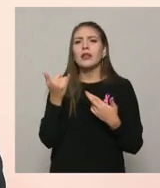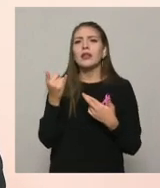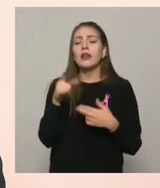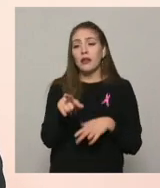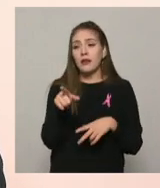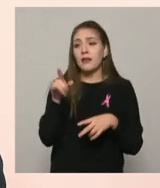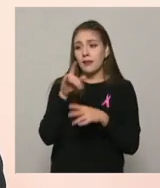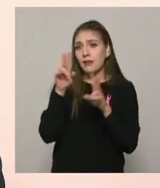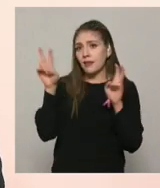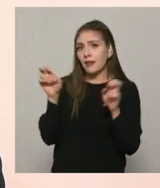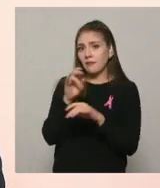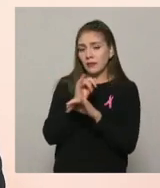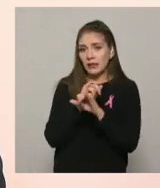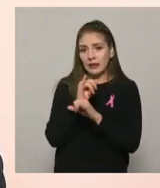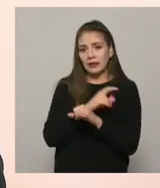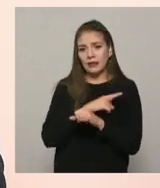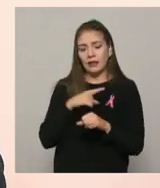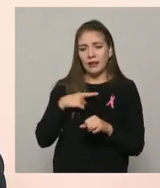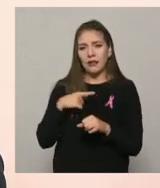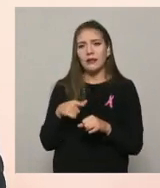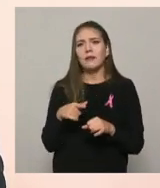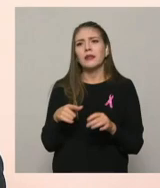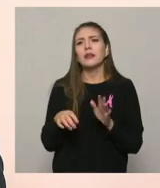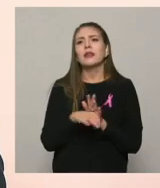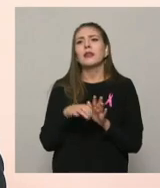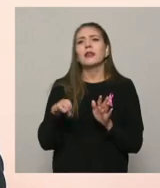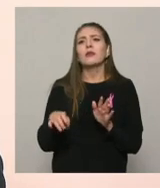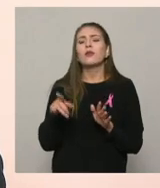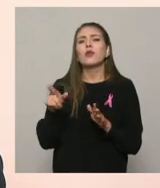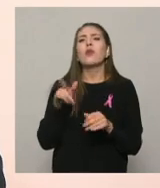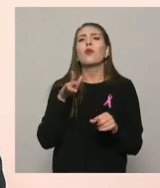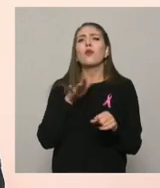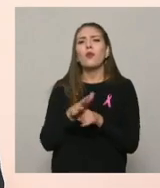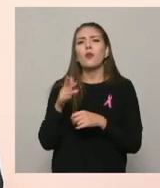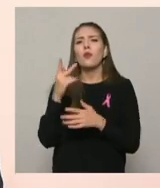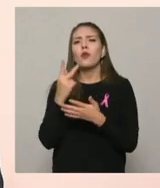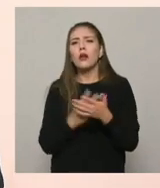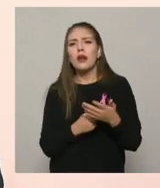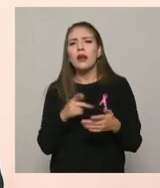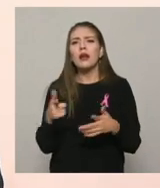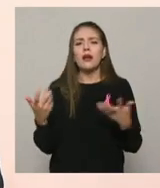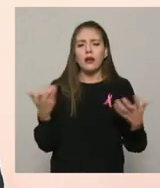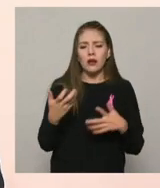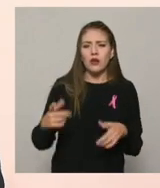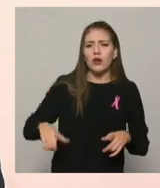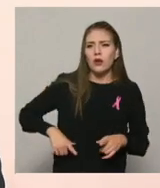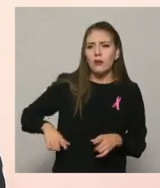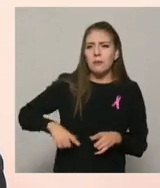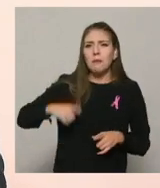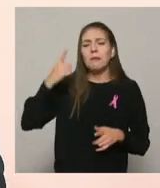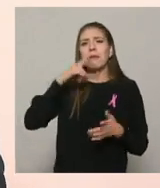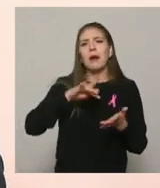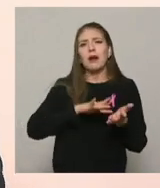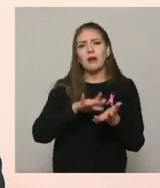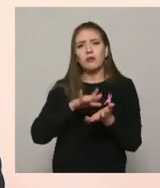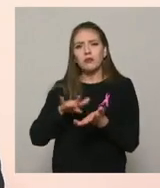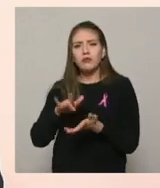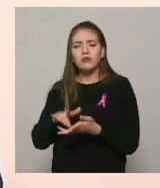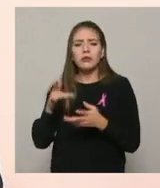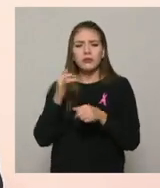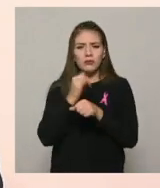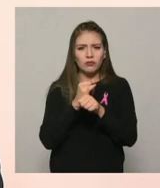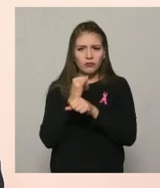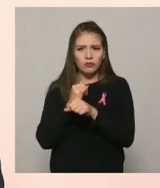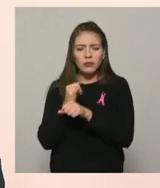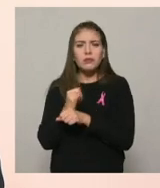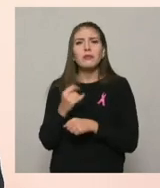investigación de los periodistas de ciencia. Es decir, qué tipo de políticas y programas lleva a cabo el gobierno para apoyar a la formación de